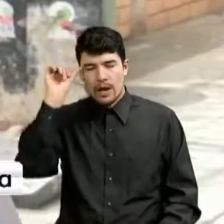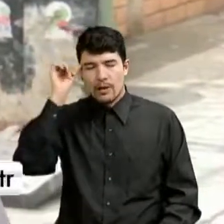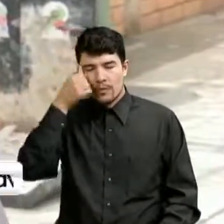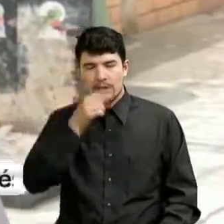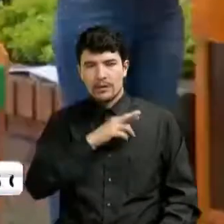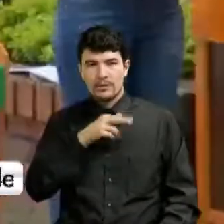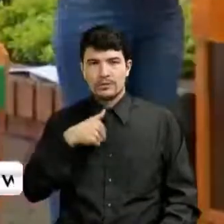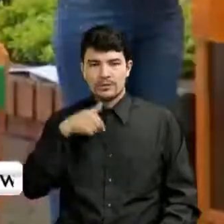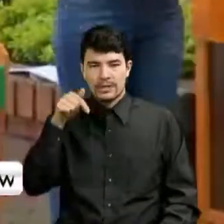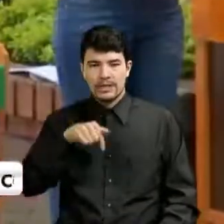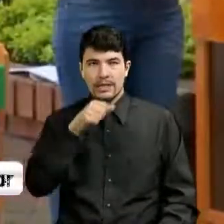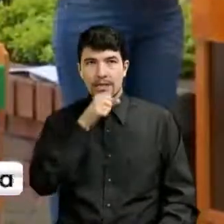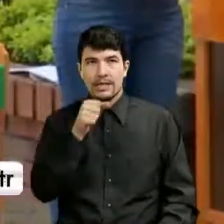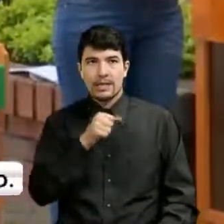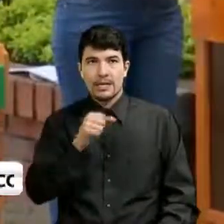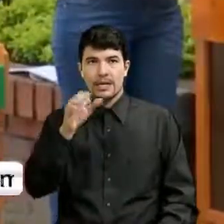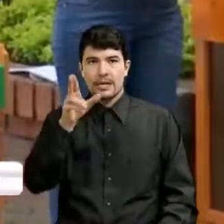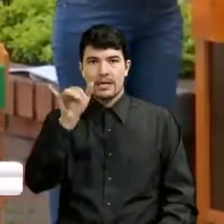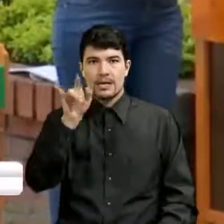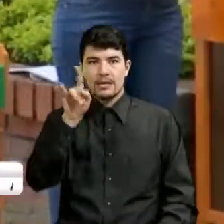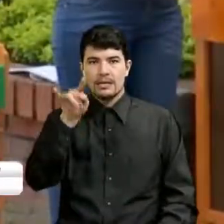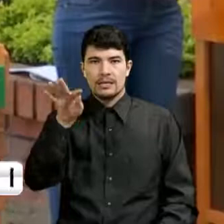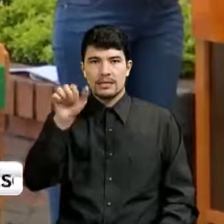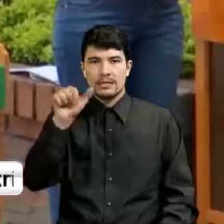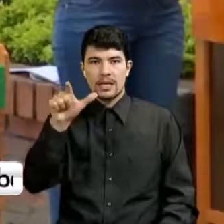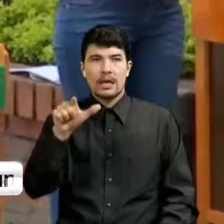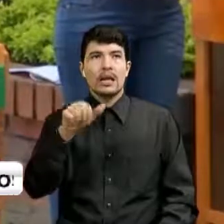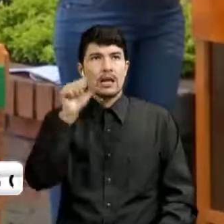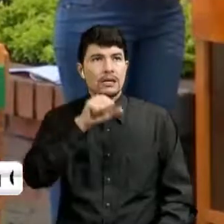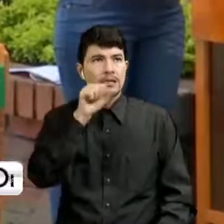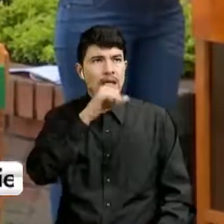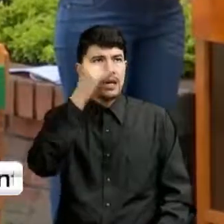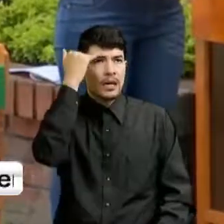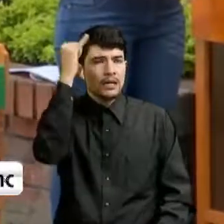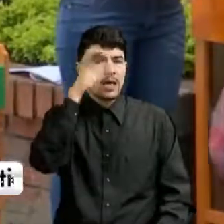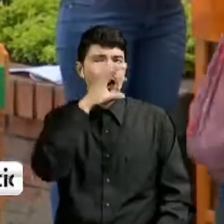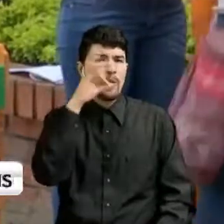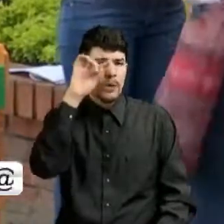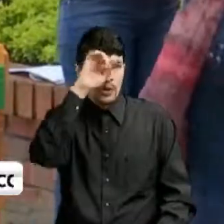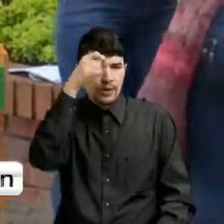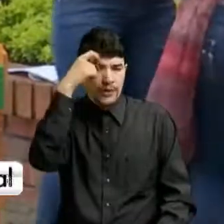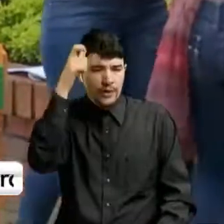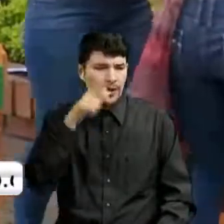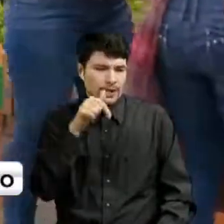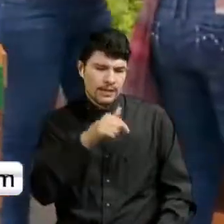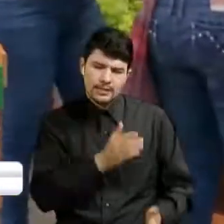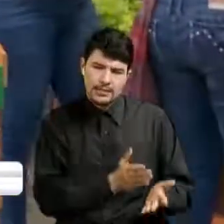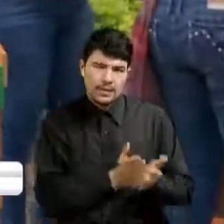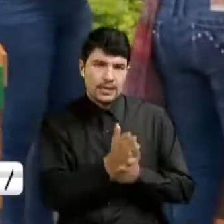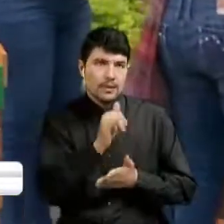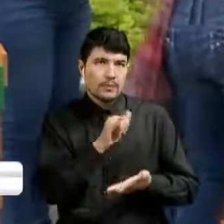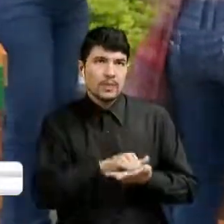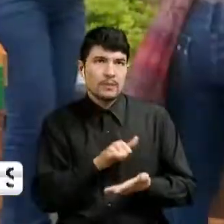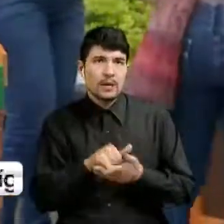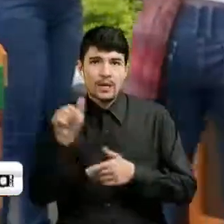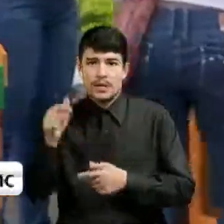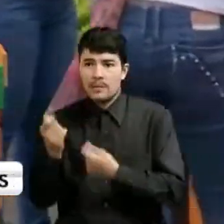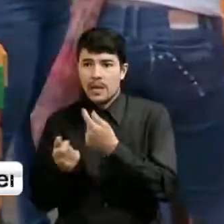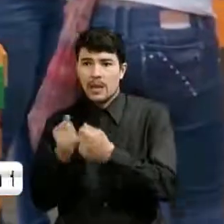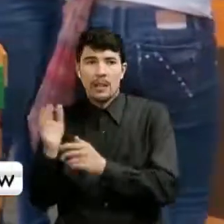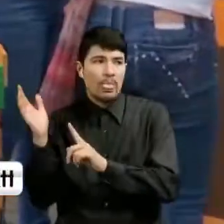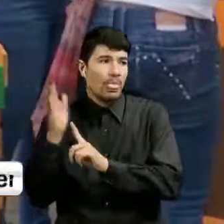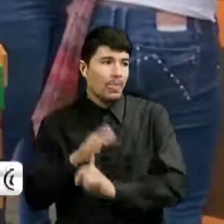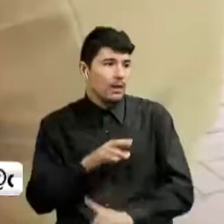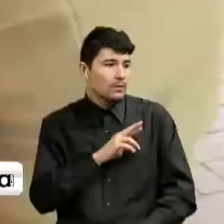del Cristal. Ah, no, eso sí, toca agradecerle, la realidad que se siga acordando de nosotros. Que aquí los de plata, claro que nos tienen olvidadas con